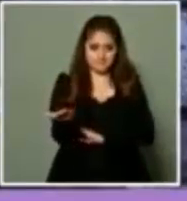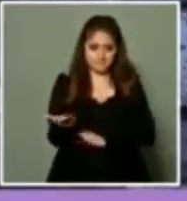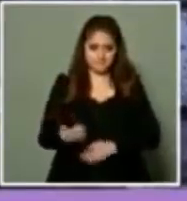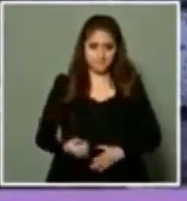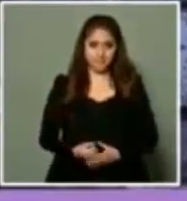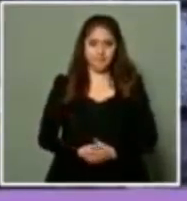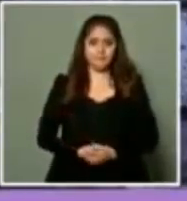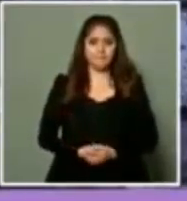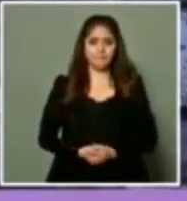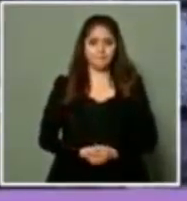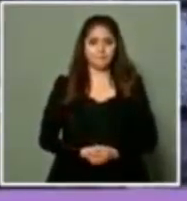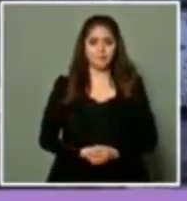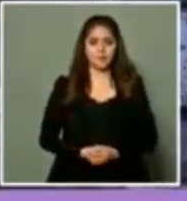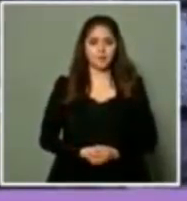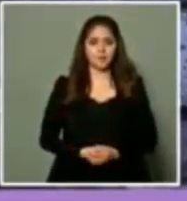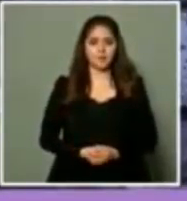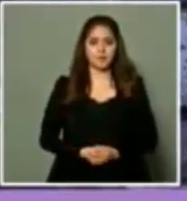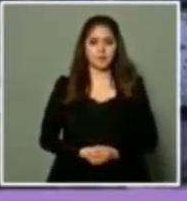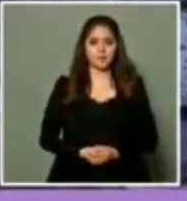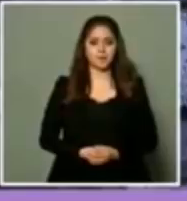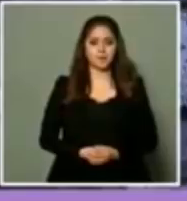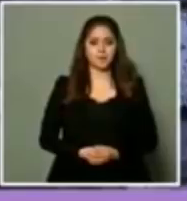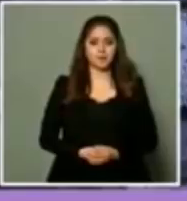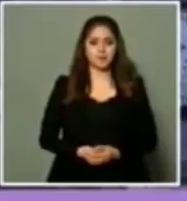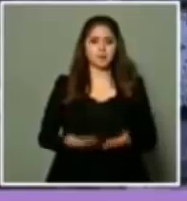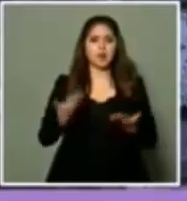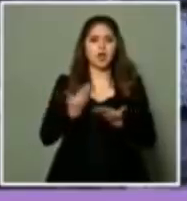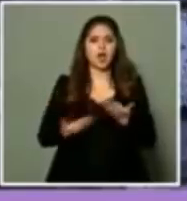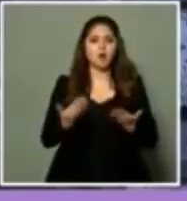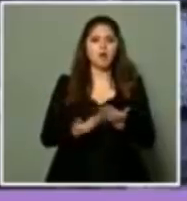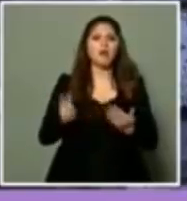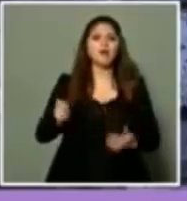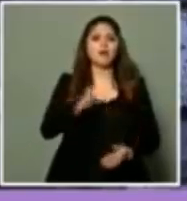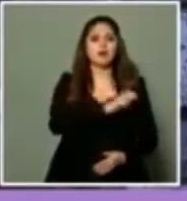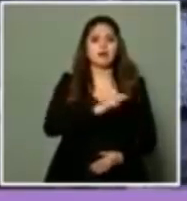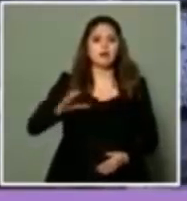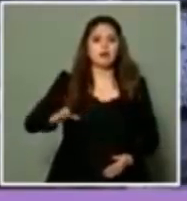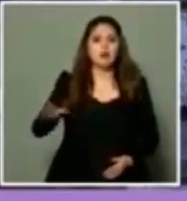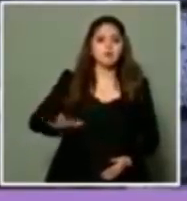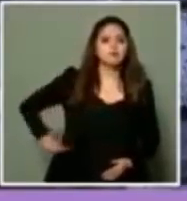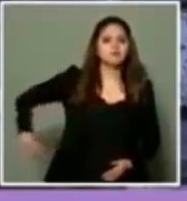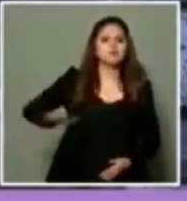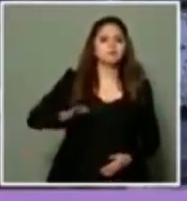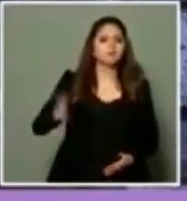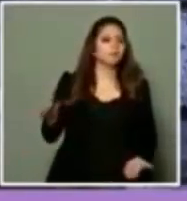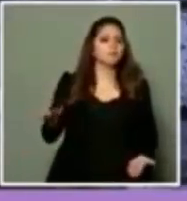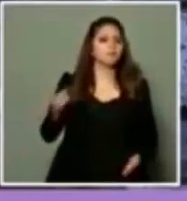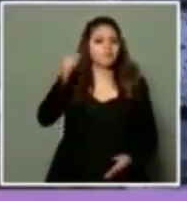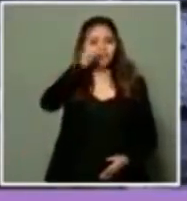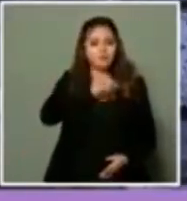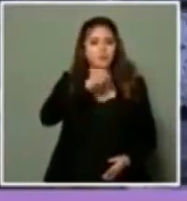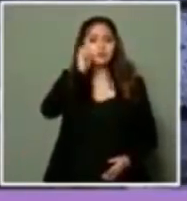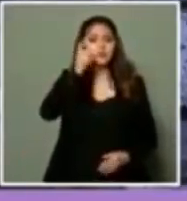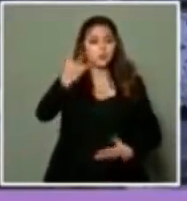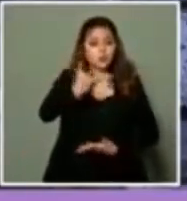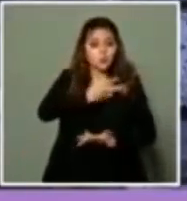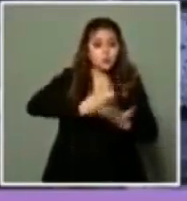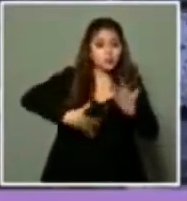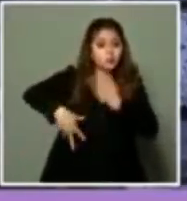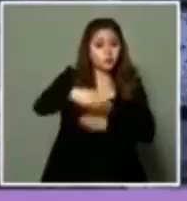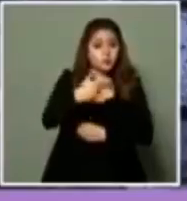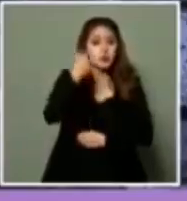Hoy quien compite conmigo está reprobada, ya que su inversión en materia de agua y drenaje